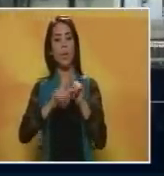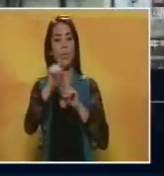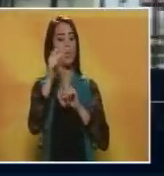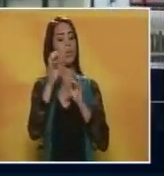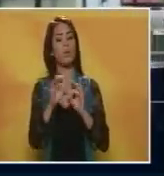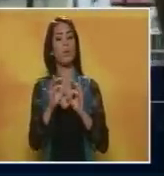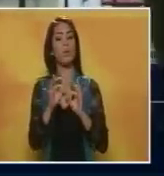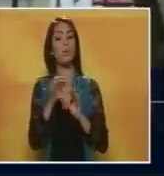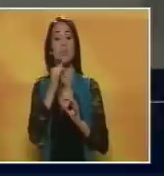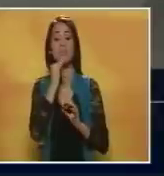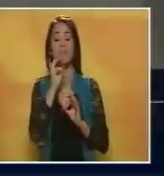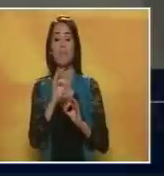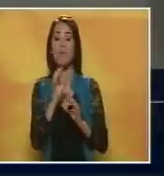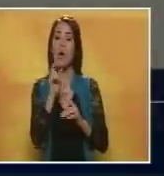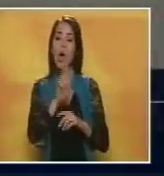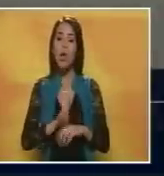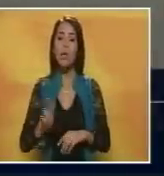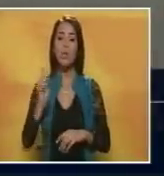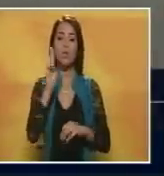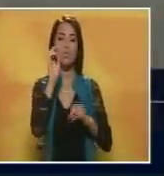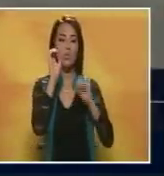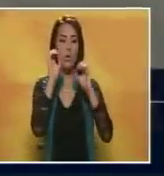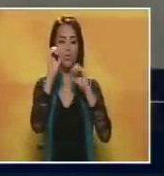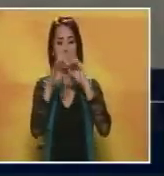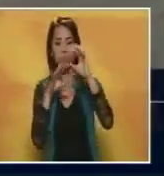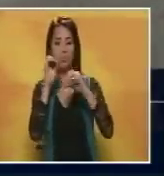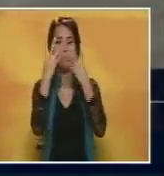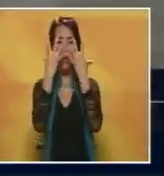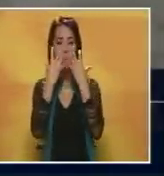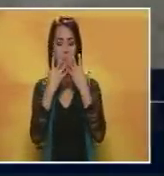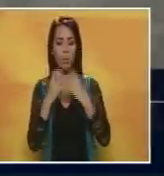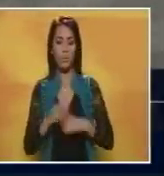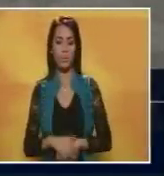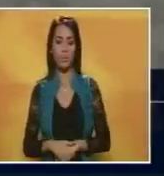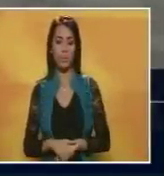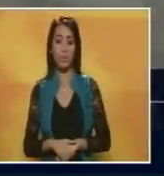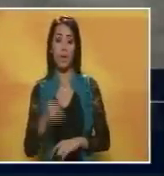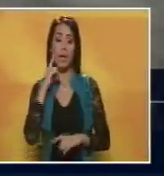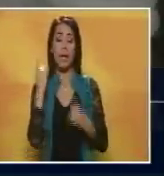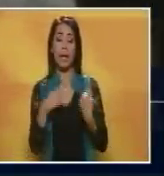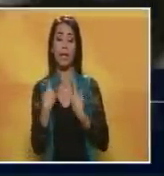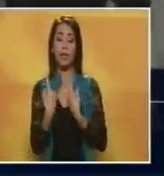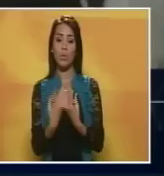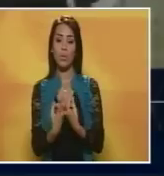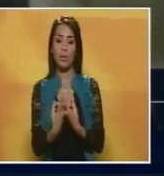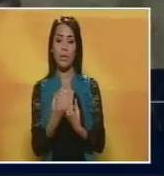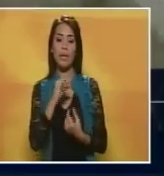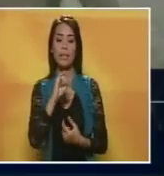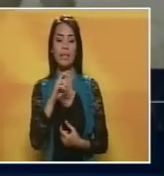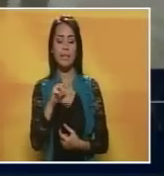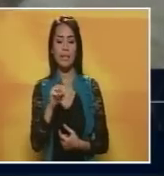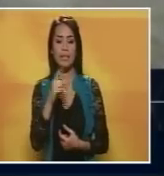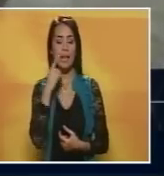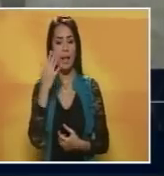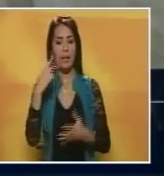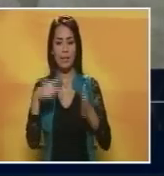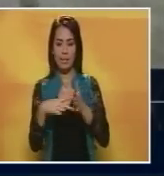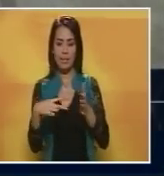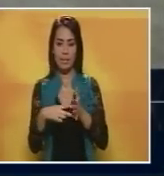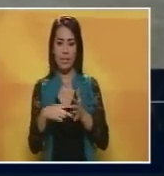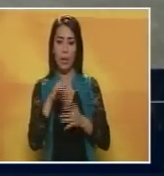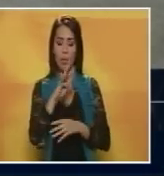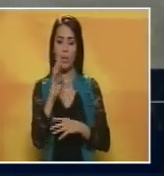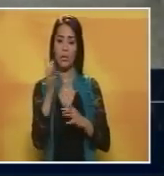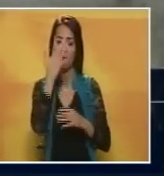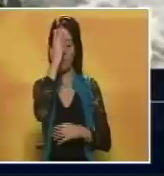confirmó el uso de gas cloro en el ataque contra la ciudad de saraqeb en la provincia de hitler el pasado 4 de